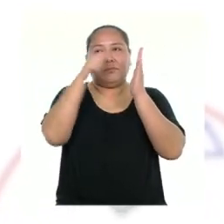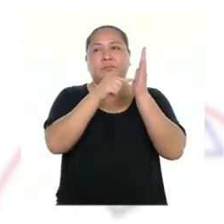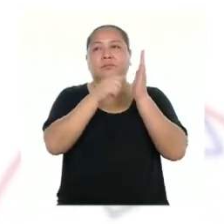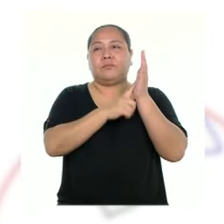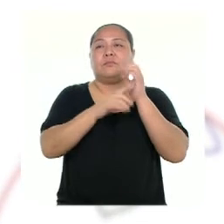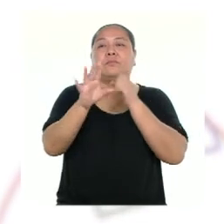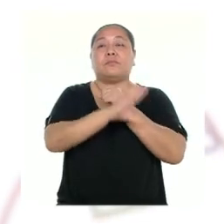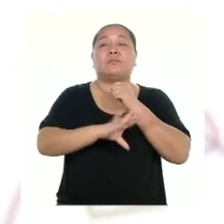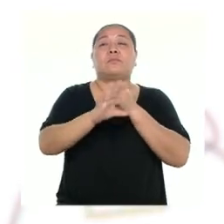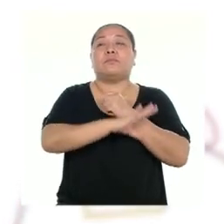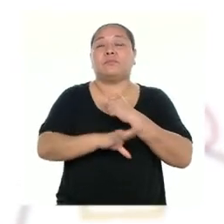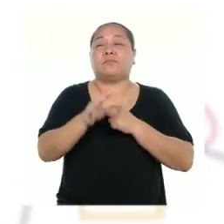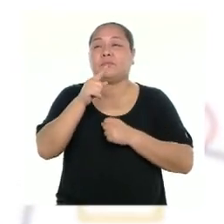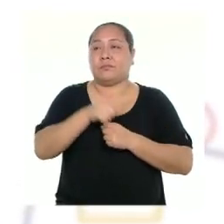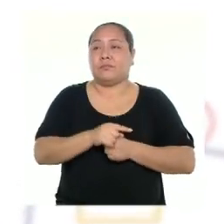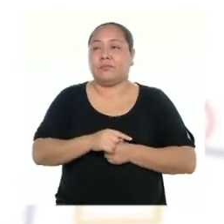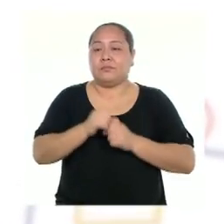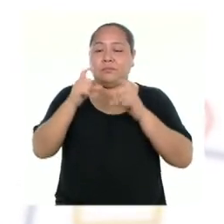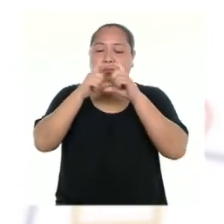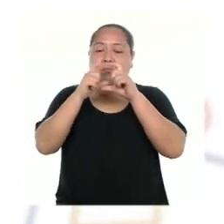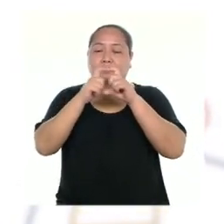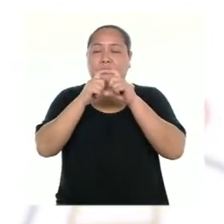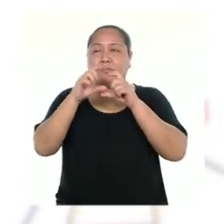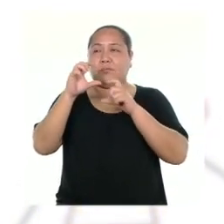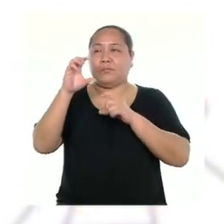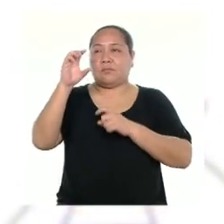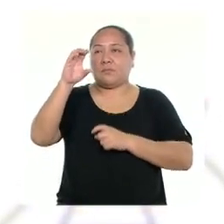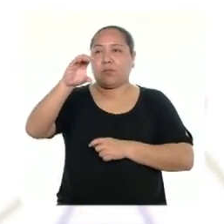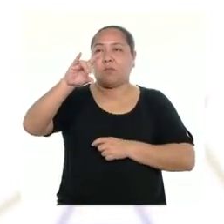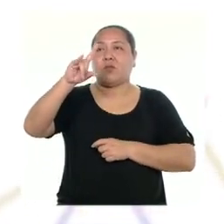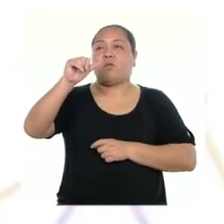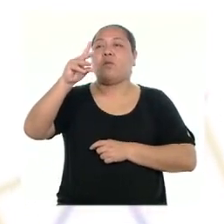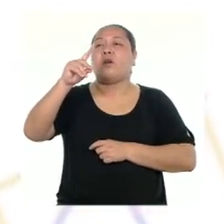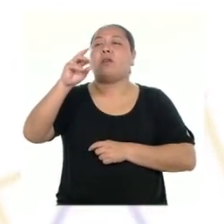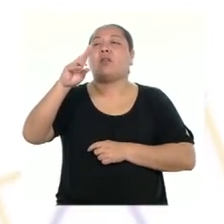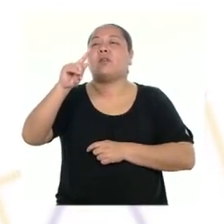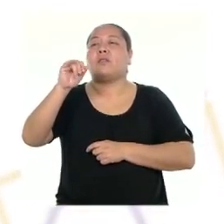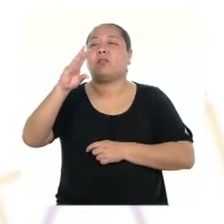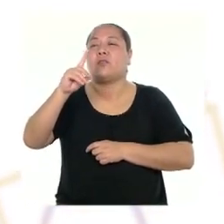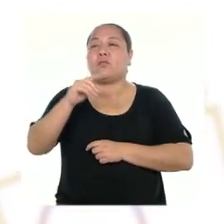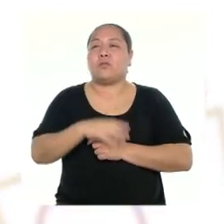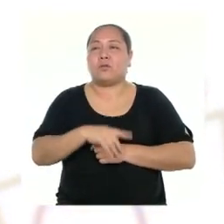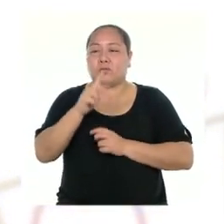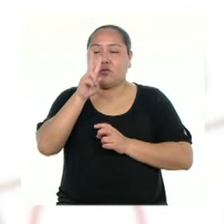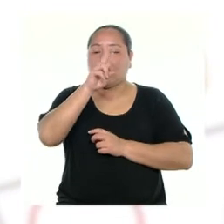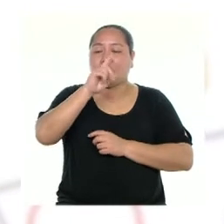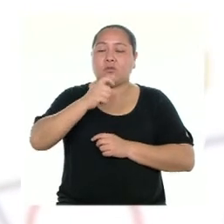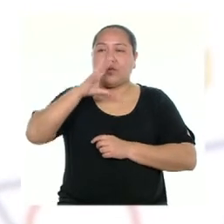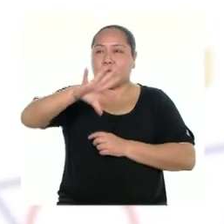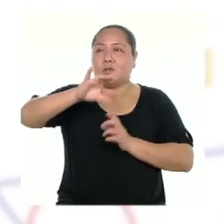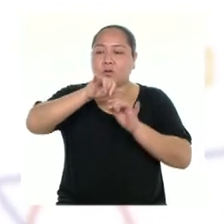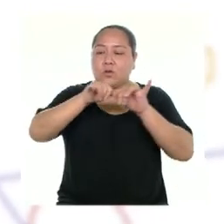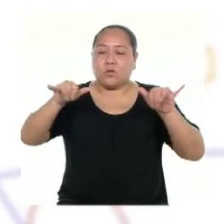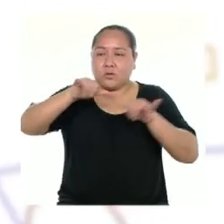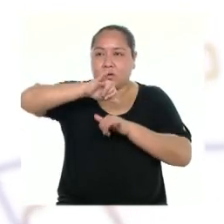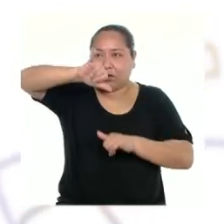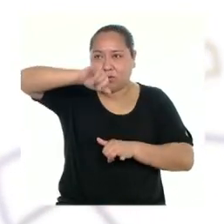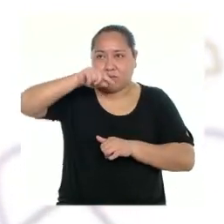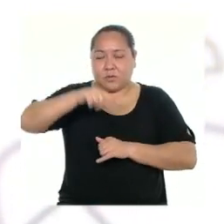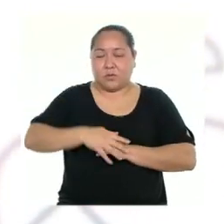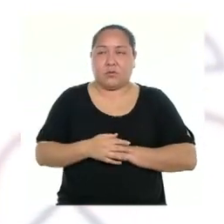de área será un cuadradito. Cada cuadradito mide 2,5 centímetros de lado,